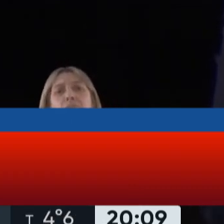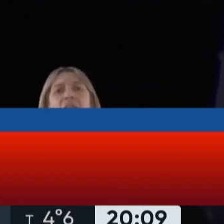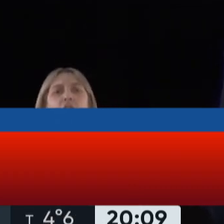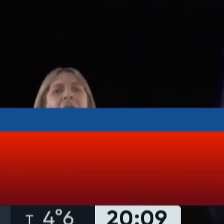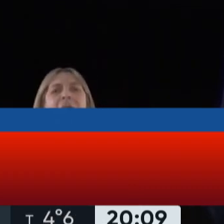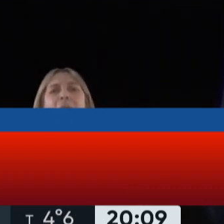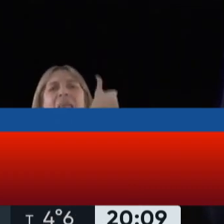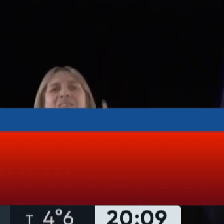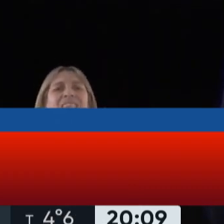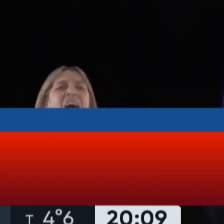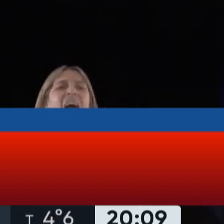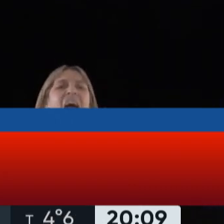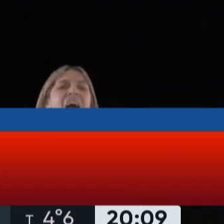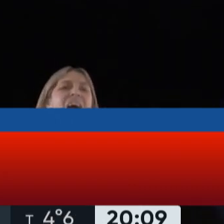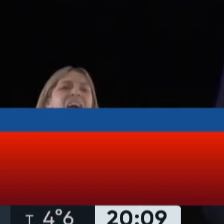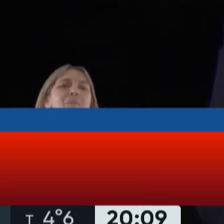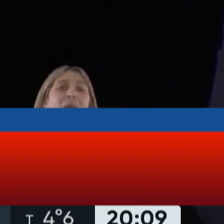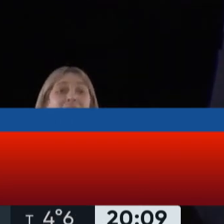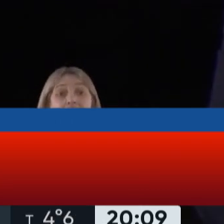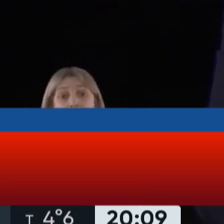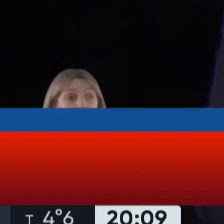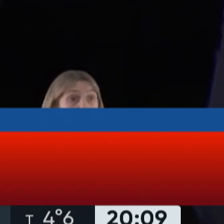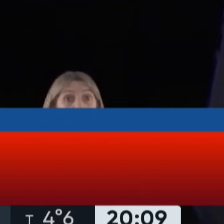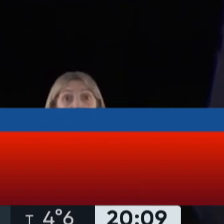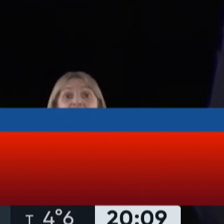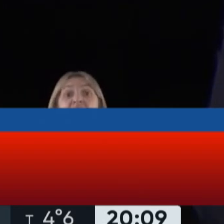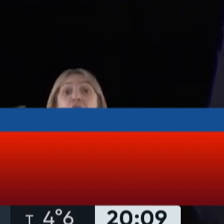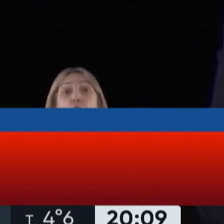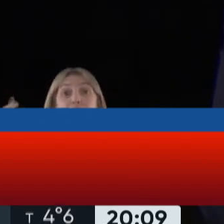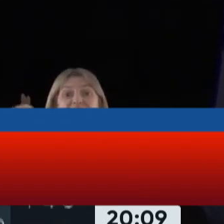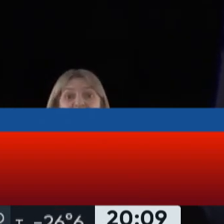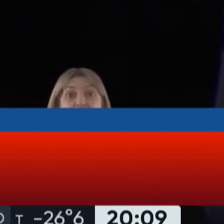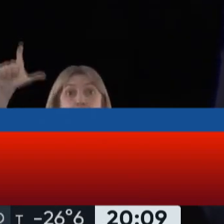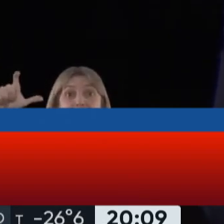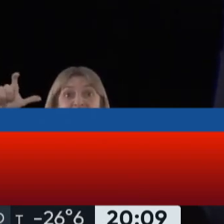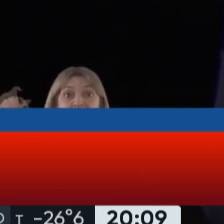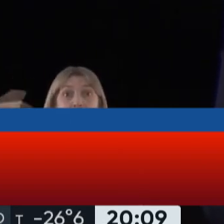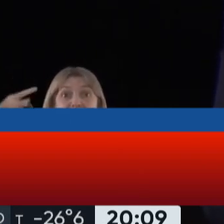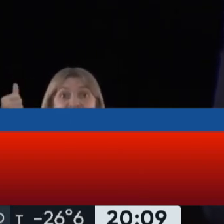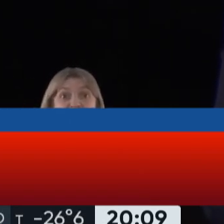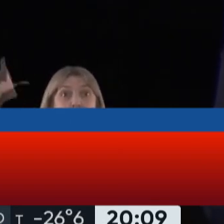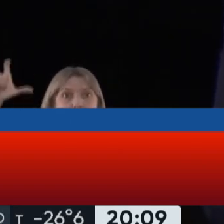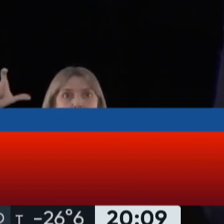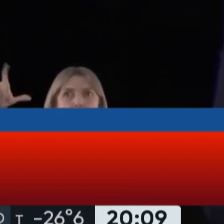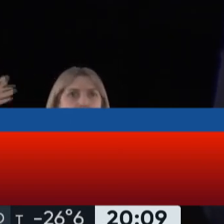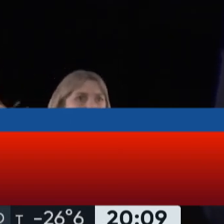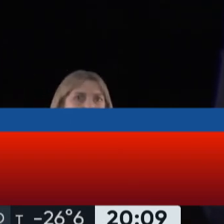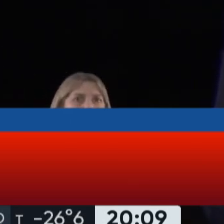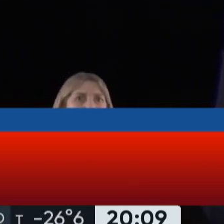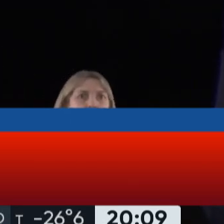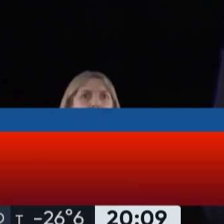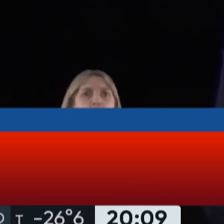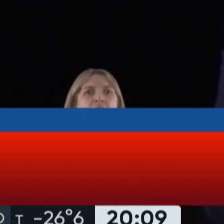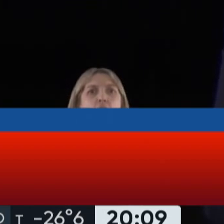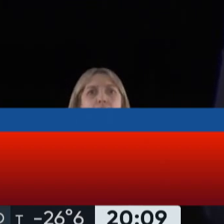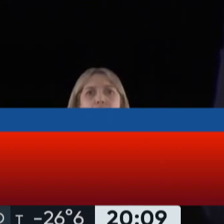venta de empresas propias después de que las autopistas aumentan. Quiero decirles que nunca me voy a